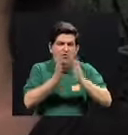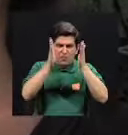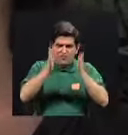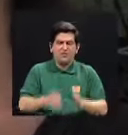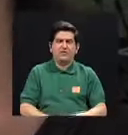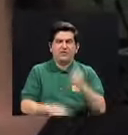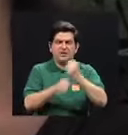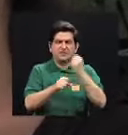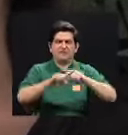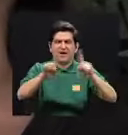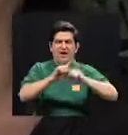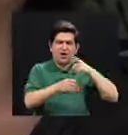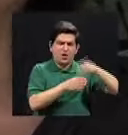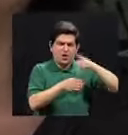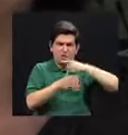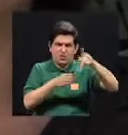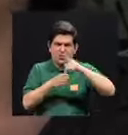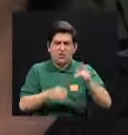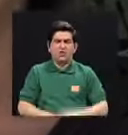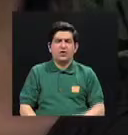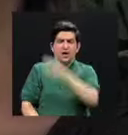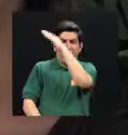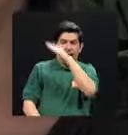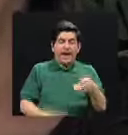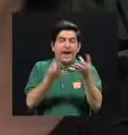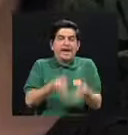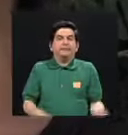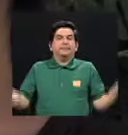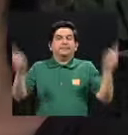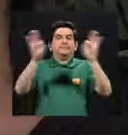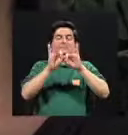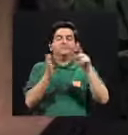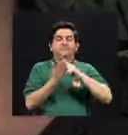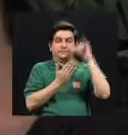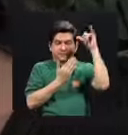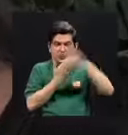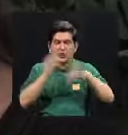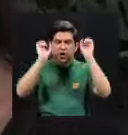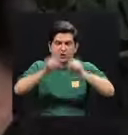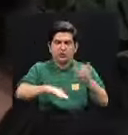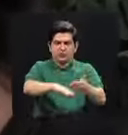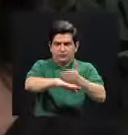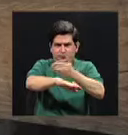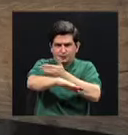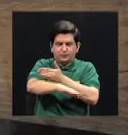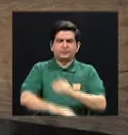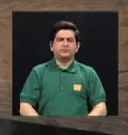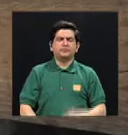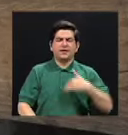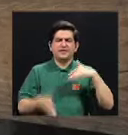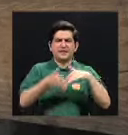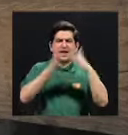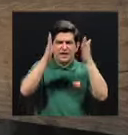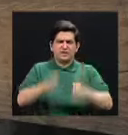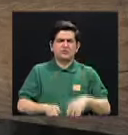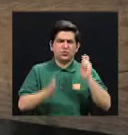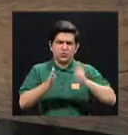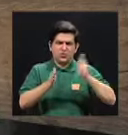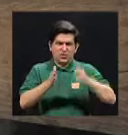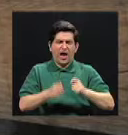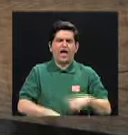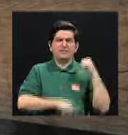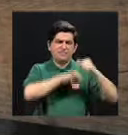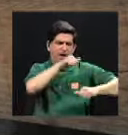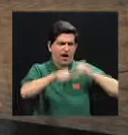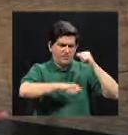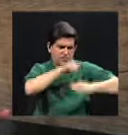Entonces, el tema del trabajo interdisciplinario se convierte en un eje fundamental para que el proyecto pueda caminar. Tiene estudiantes de derecho,